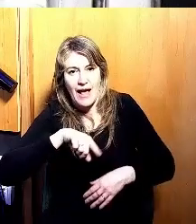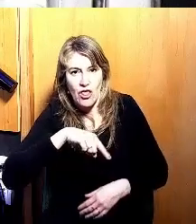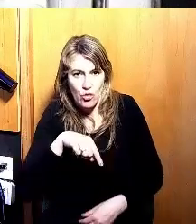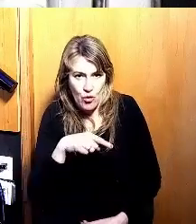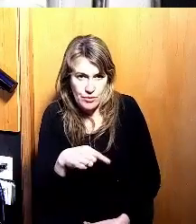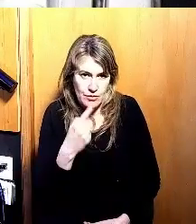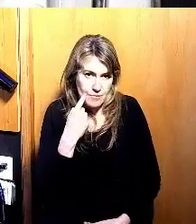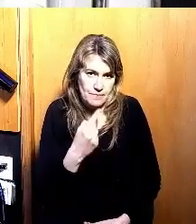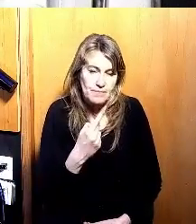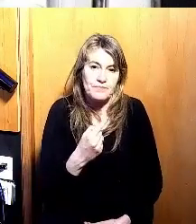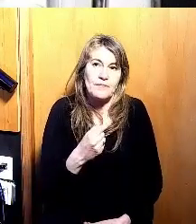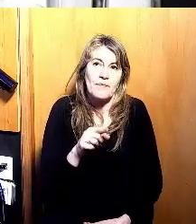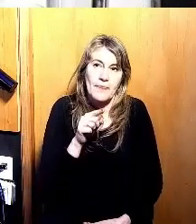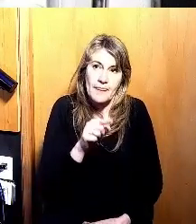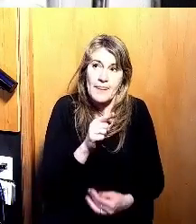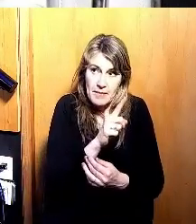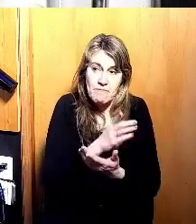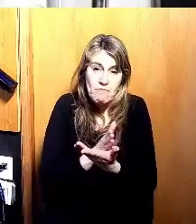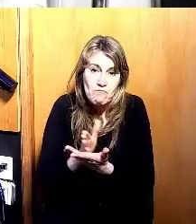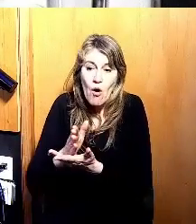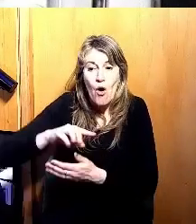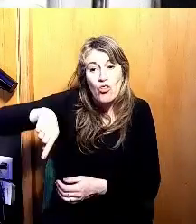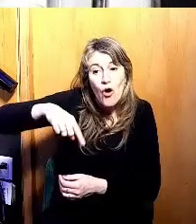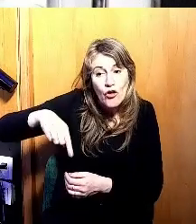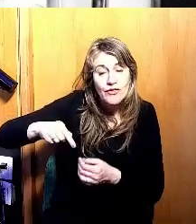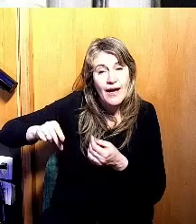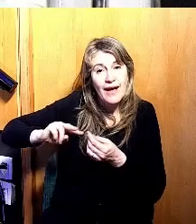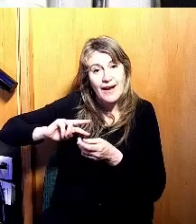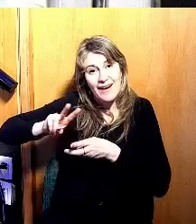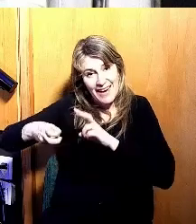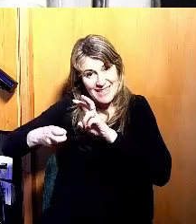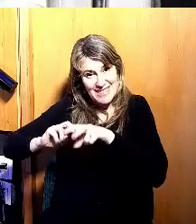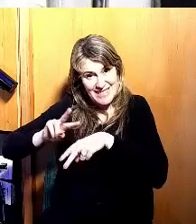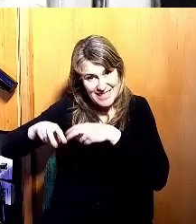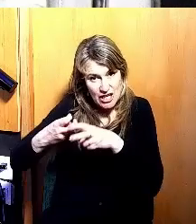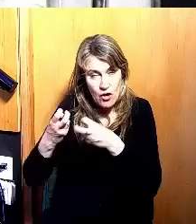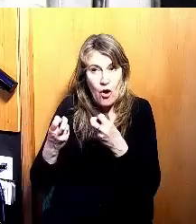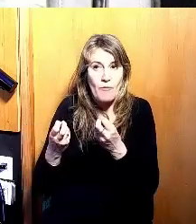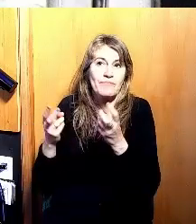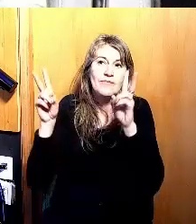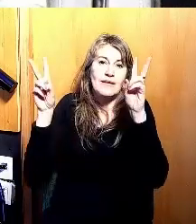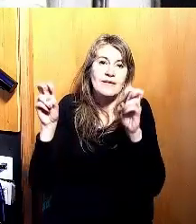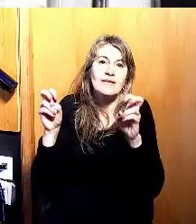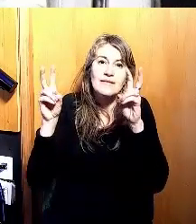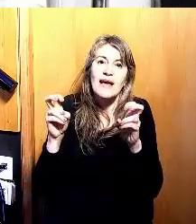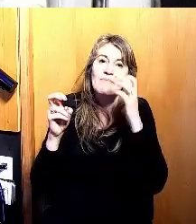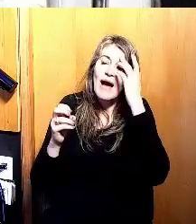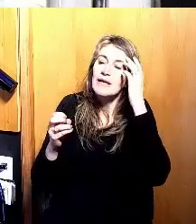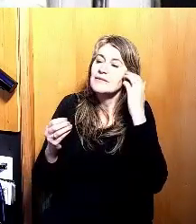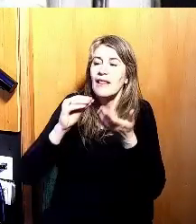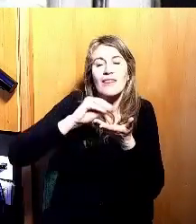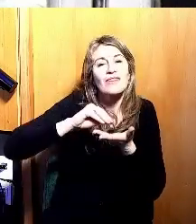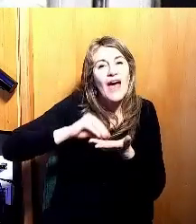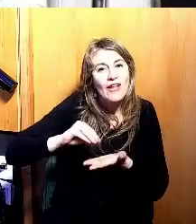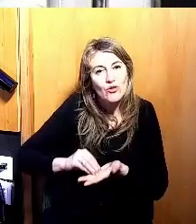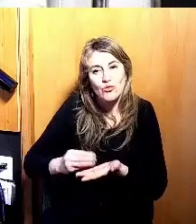Empezamos entonces con esa línea con Dónde Reciclo y pensamos, bueno, en definitiva, ¿con qué más nos pueden ayudar los datos en